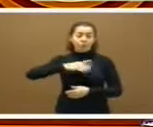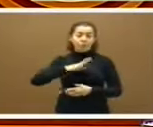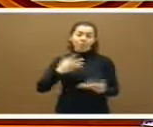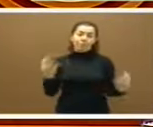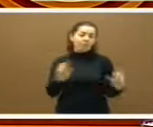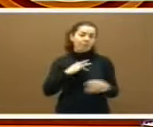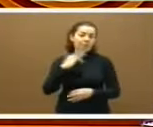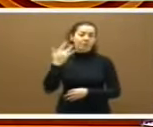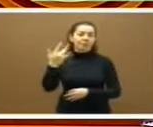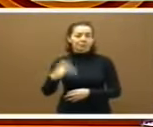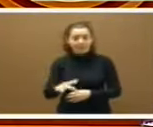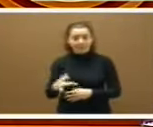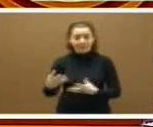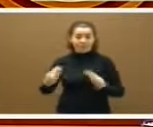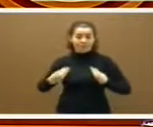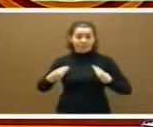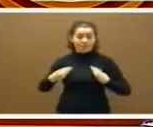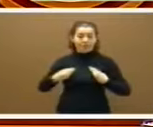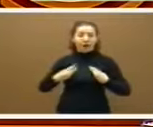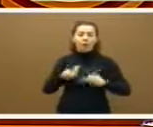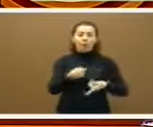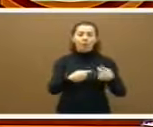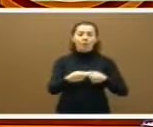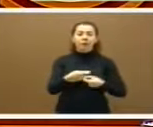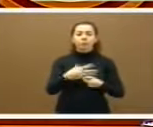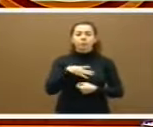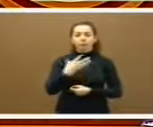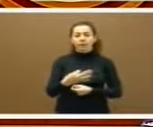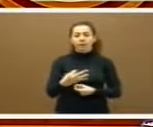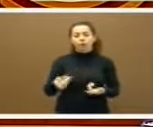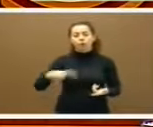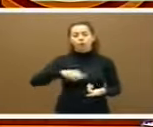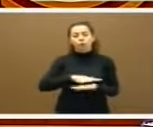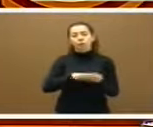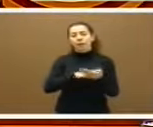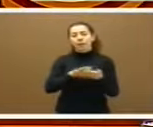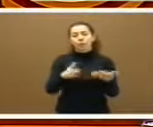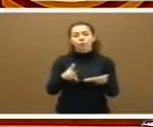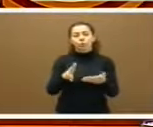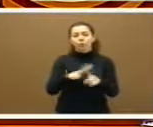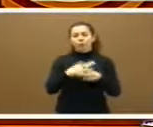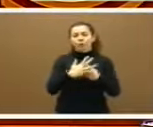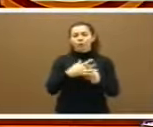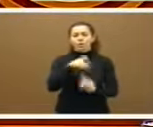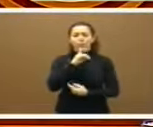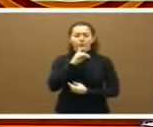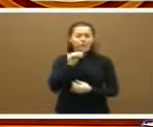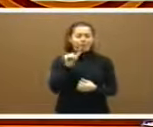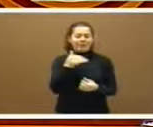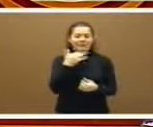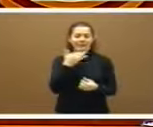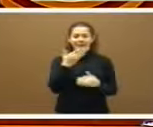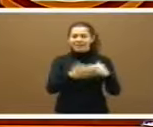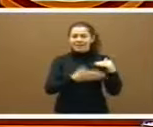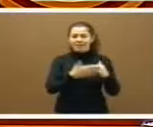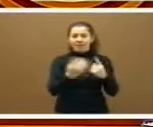esas familias pudiesen comprar la vivienda. Hablamos de situaciones límites en muchos casos, situaciones difíciles de muchas